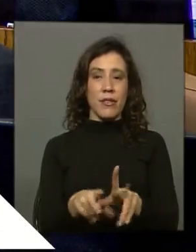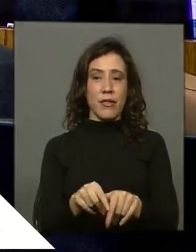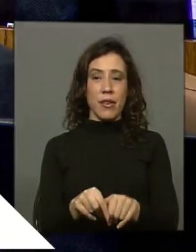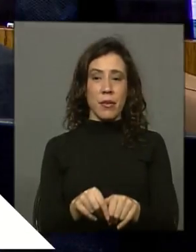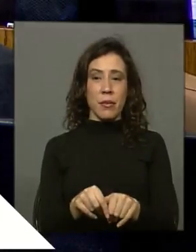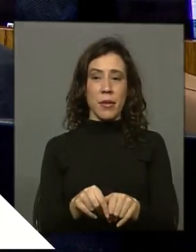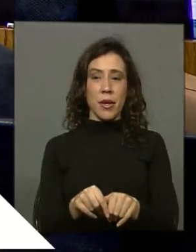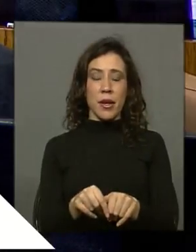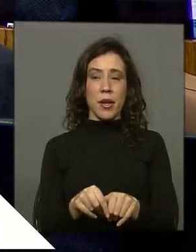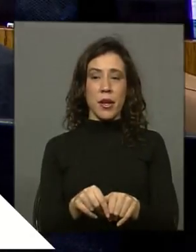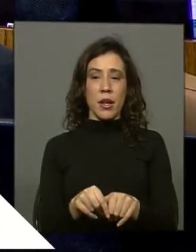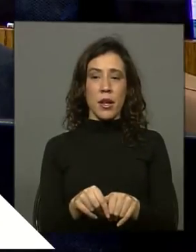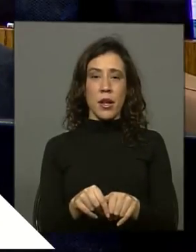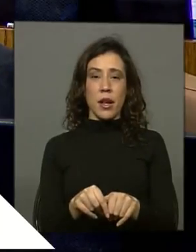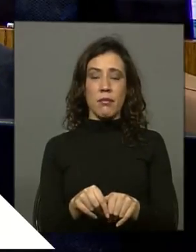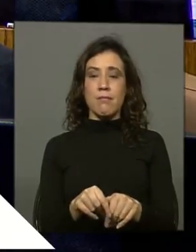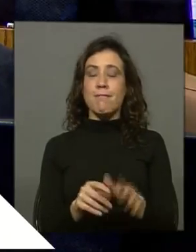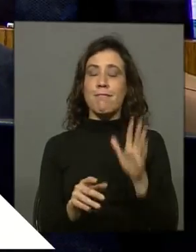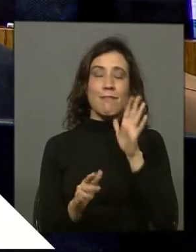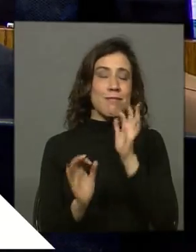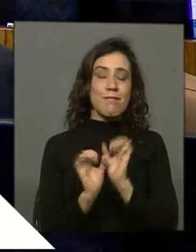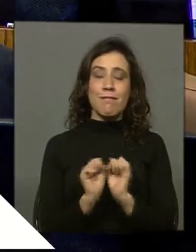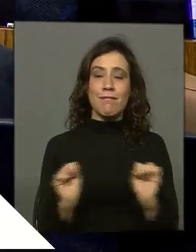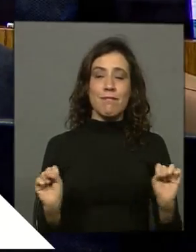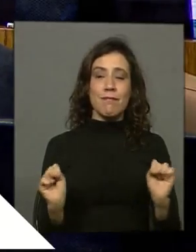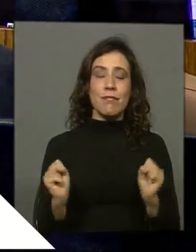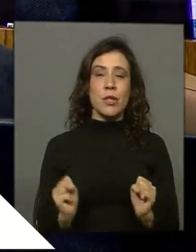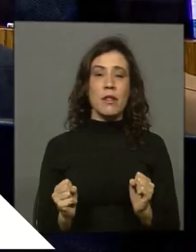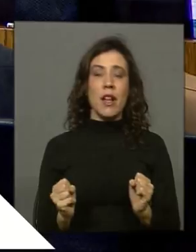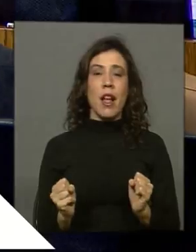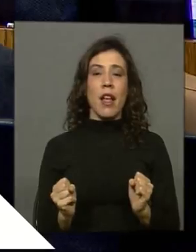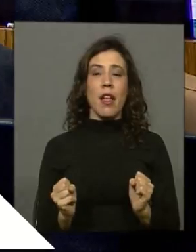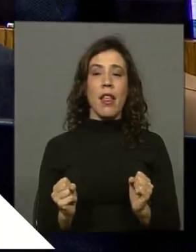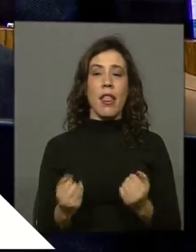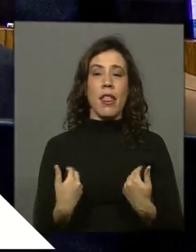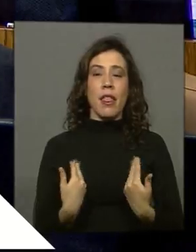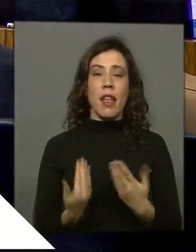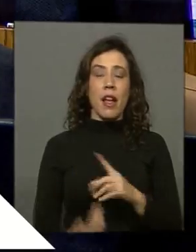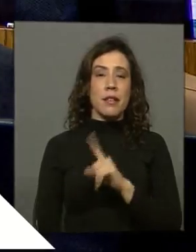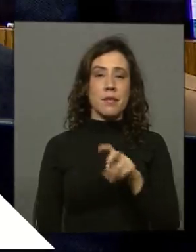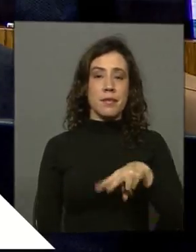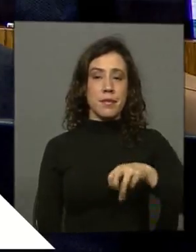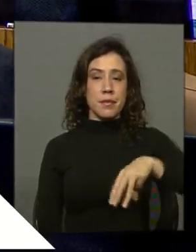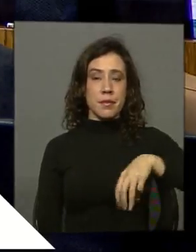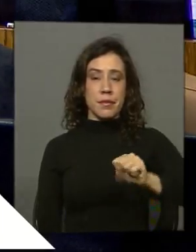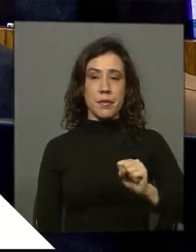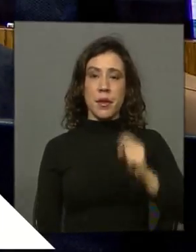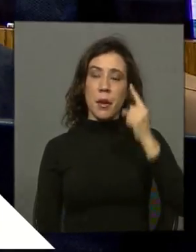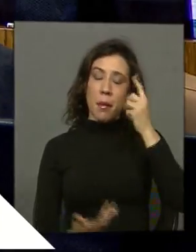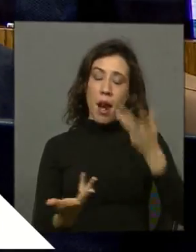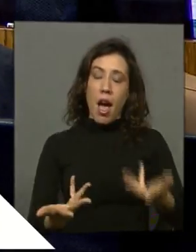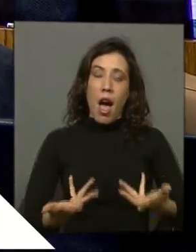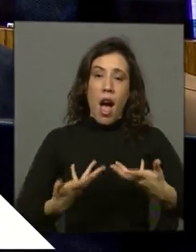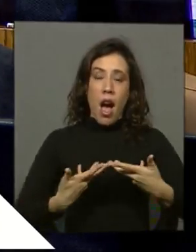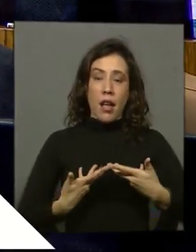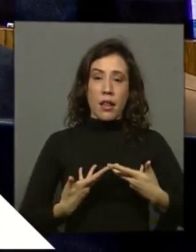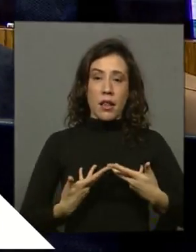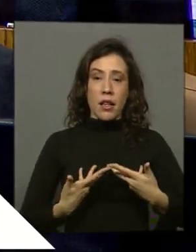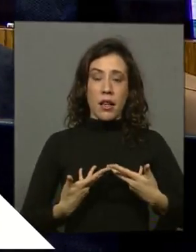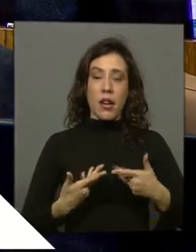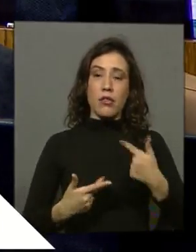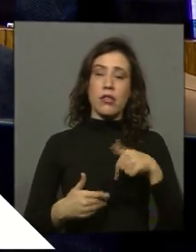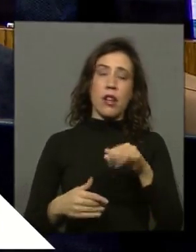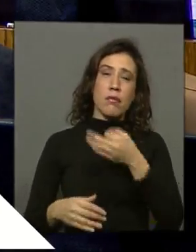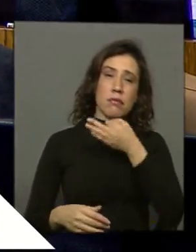sencillamente ellos no tienen ninguna posibilidad de acceder al servicio nacional del adulto mayor para atenderlo aquí hemos